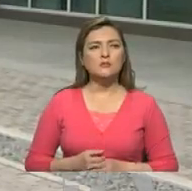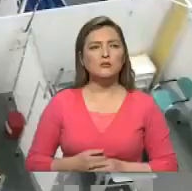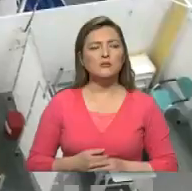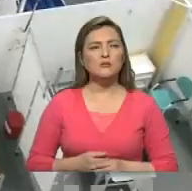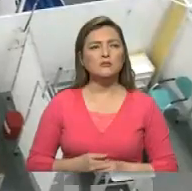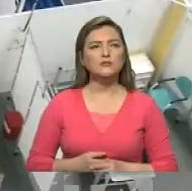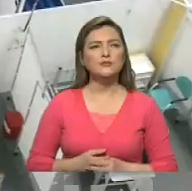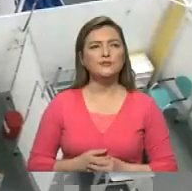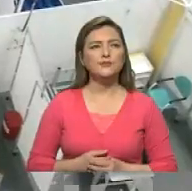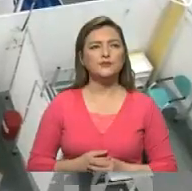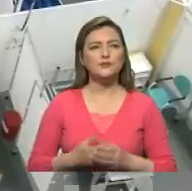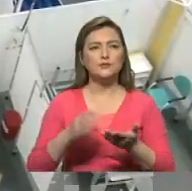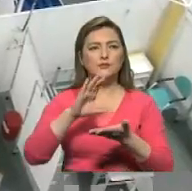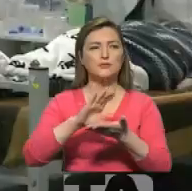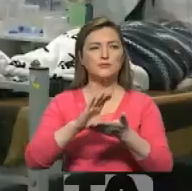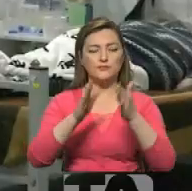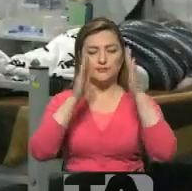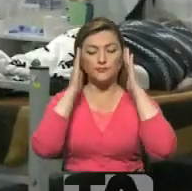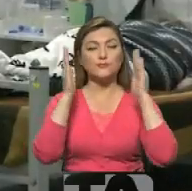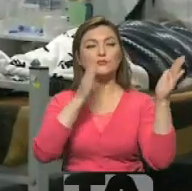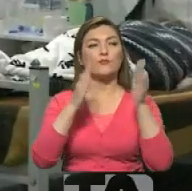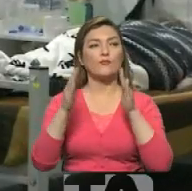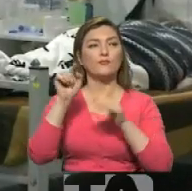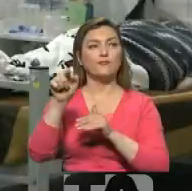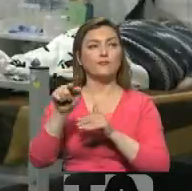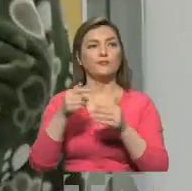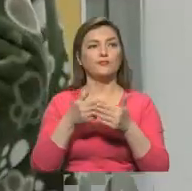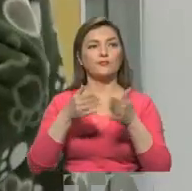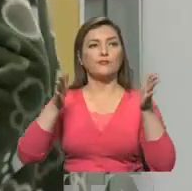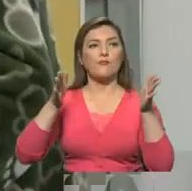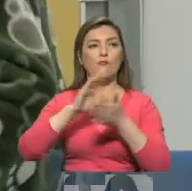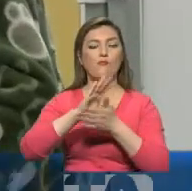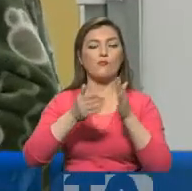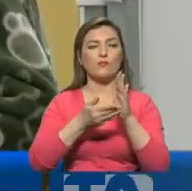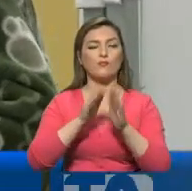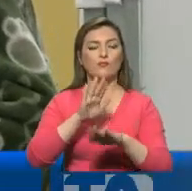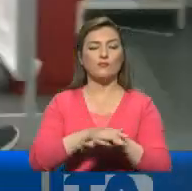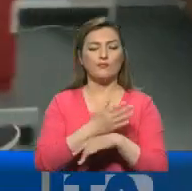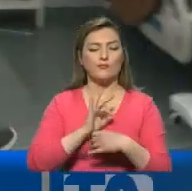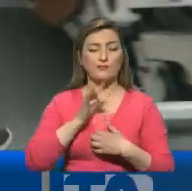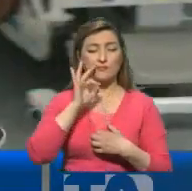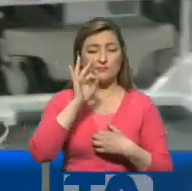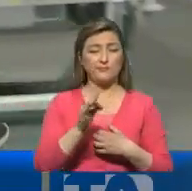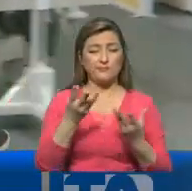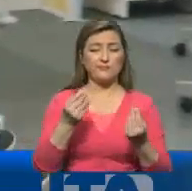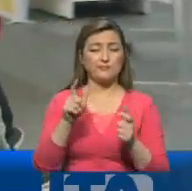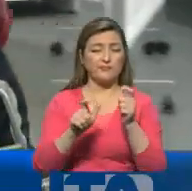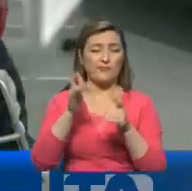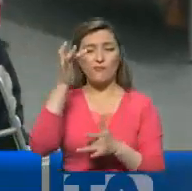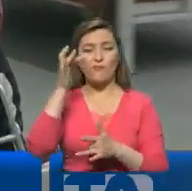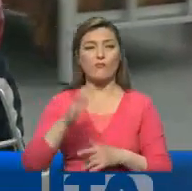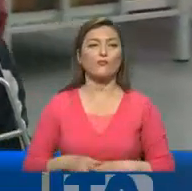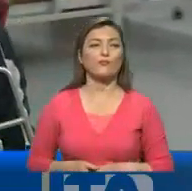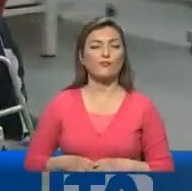Así luce actualmente el Centro de Atención Temporal Bicentenario, que nuevamente abrió sus puertas debido a la crítica situación que atraviesa